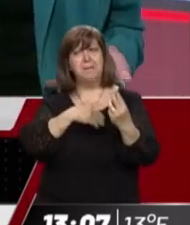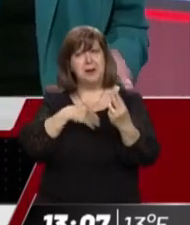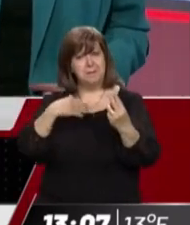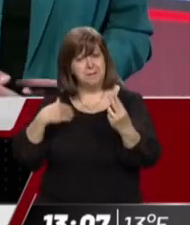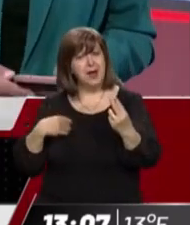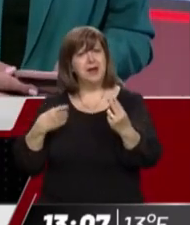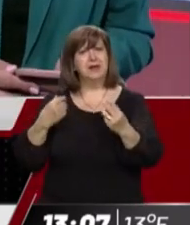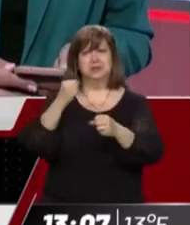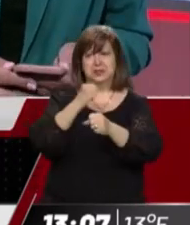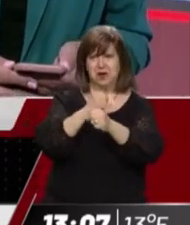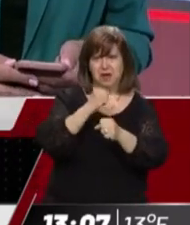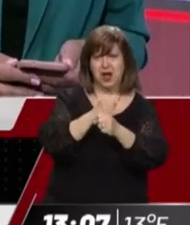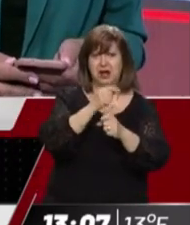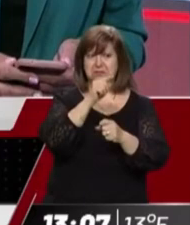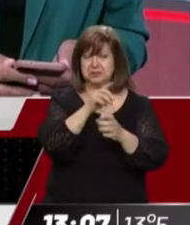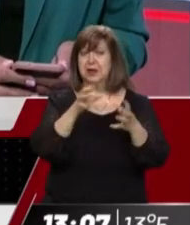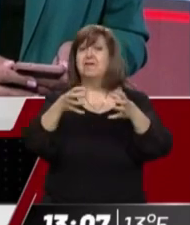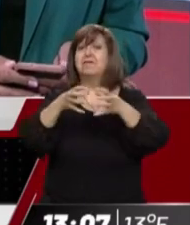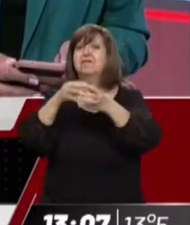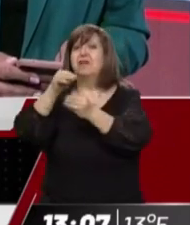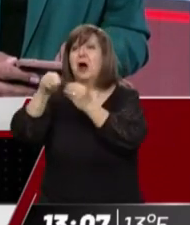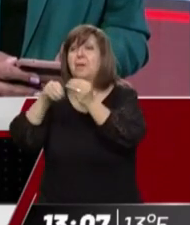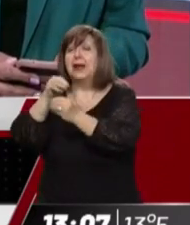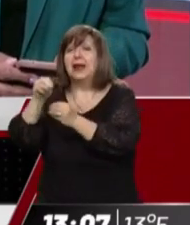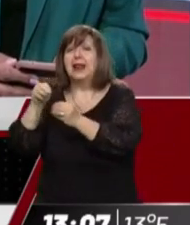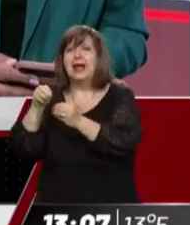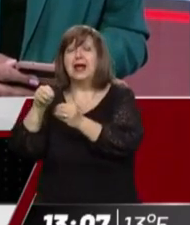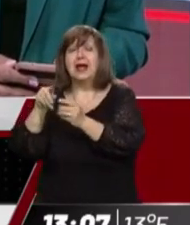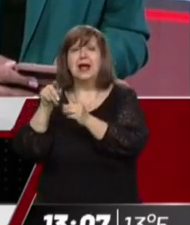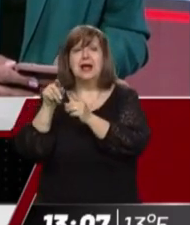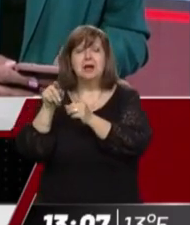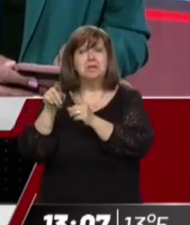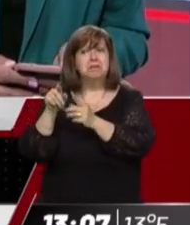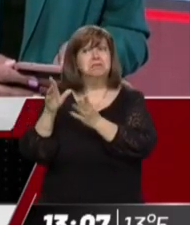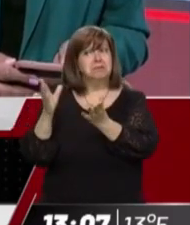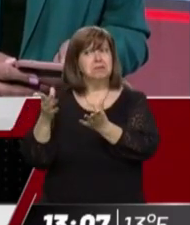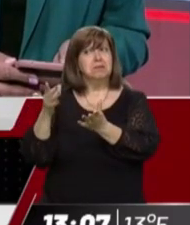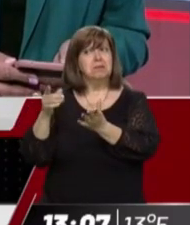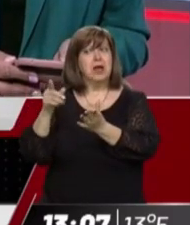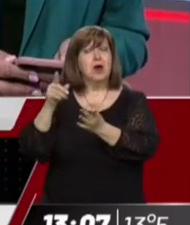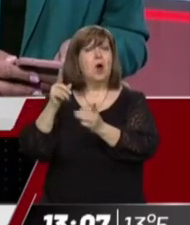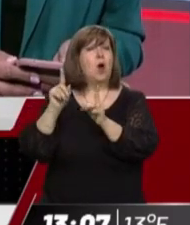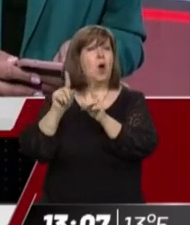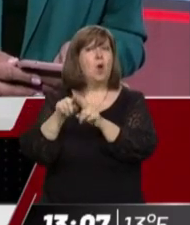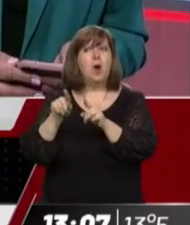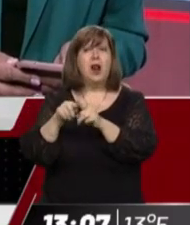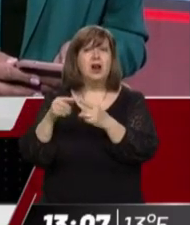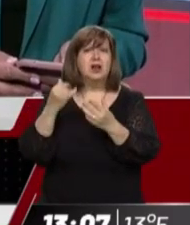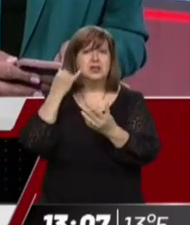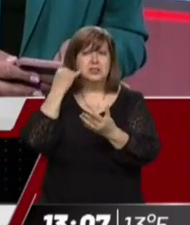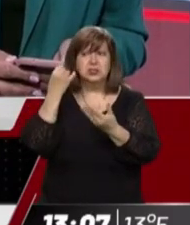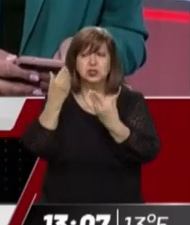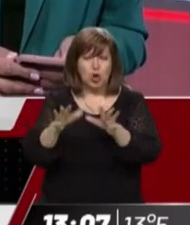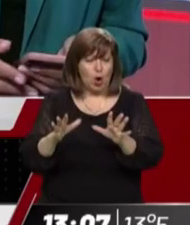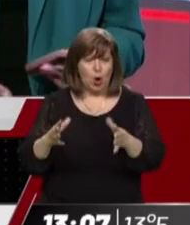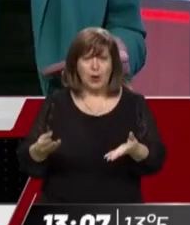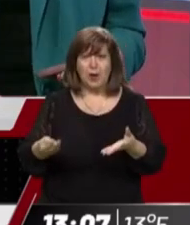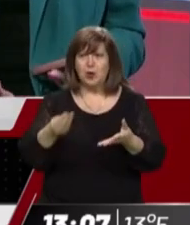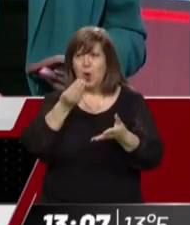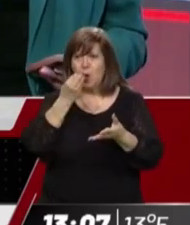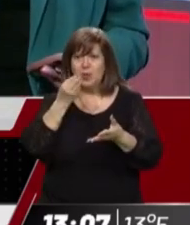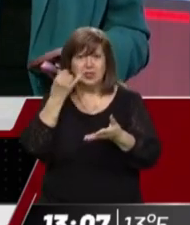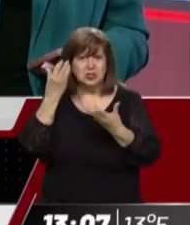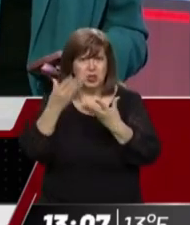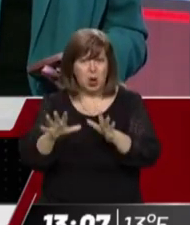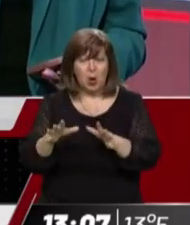económica complicada. No. Ninguno de esos. Venían de lugares donde tenían todo y sin embargo algo